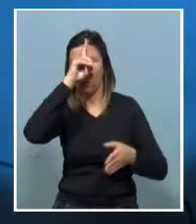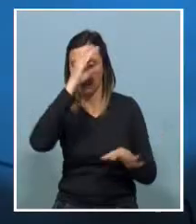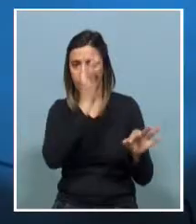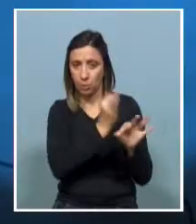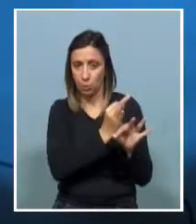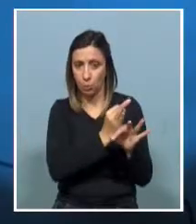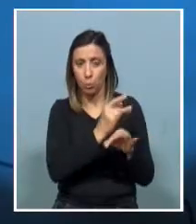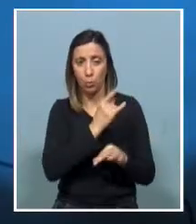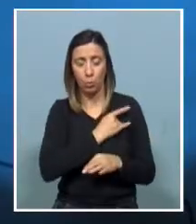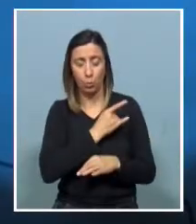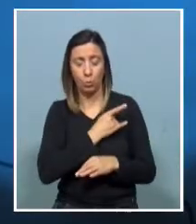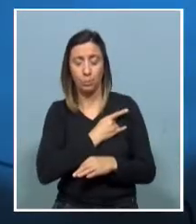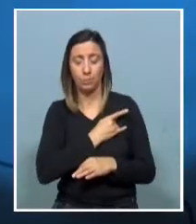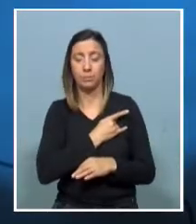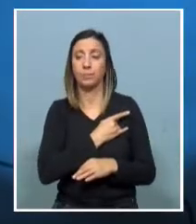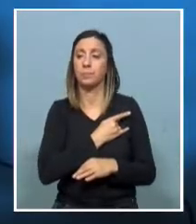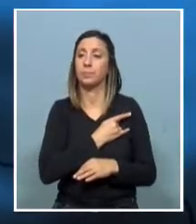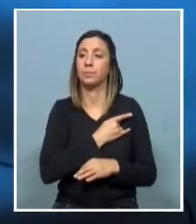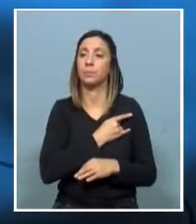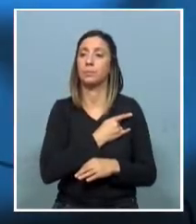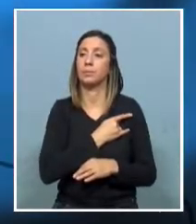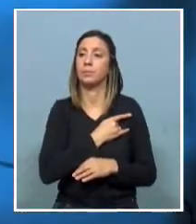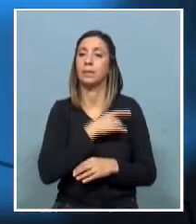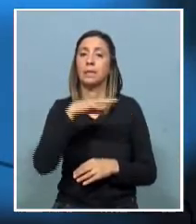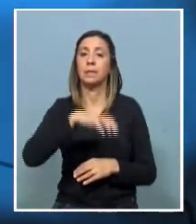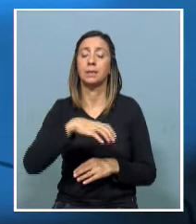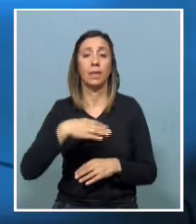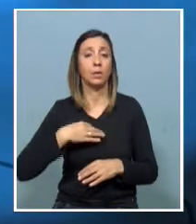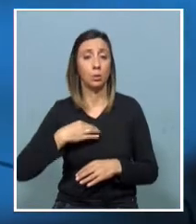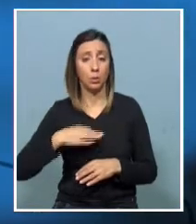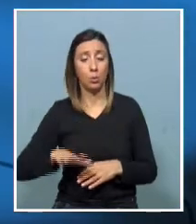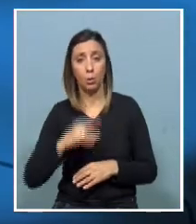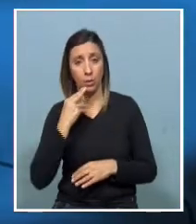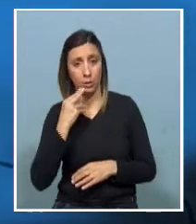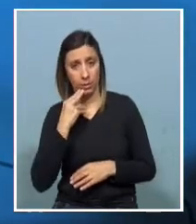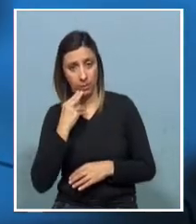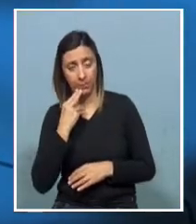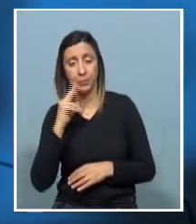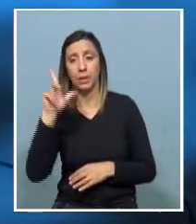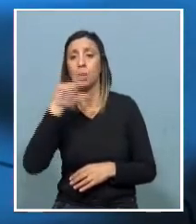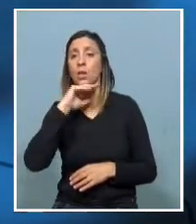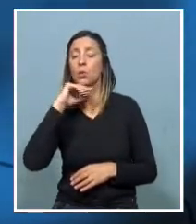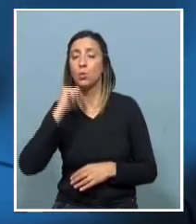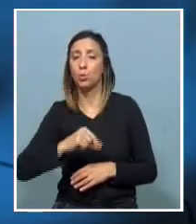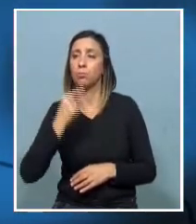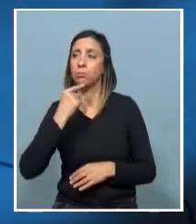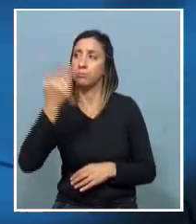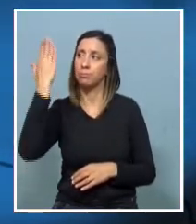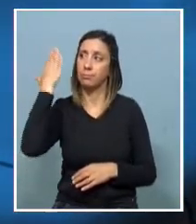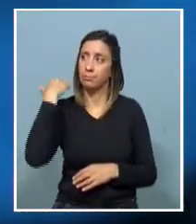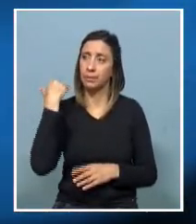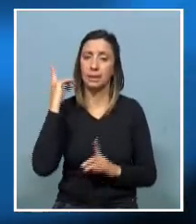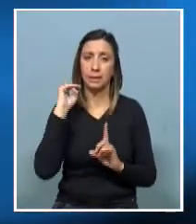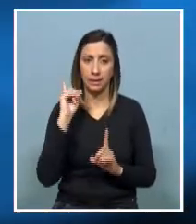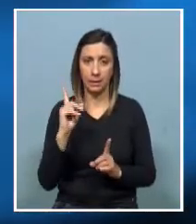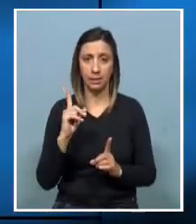el hospital universitario, que va a estar emplazado en el Centro Cívico de Villa Mercedes. Bueno, Luján, como lo mencioné, también